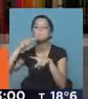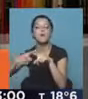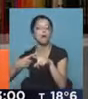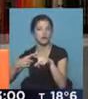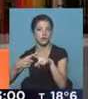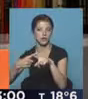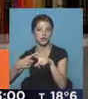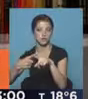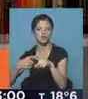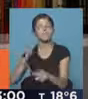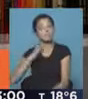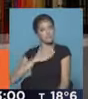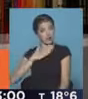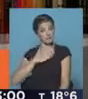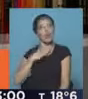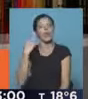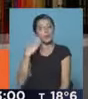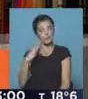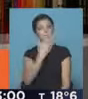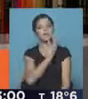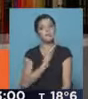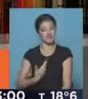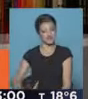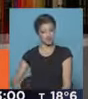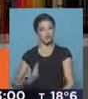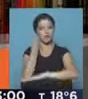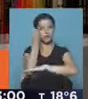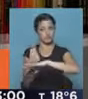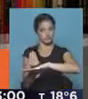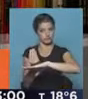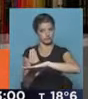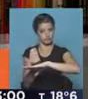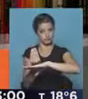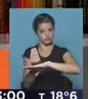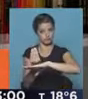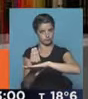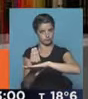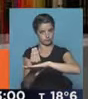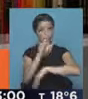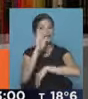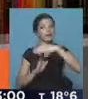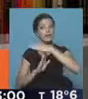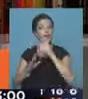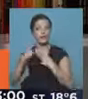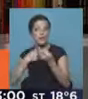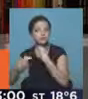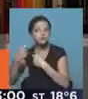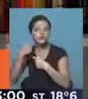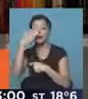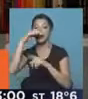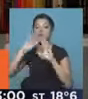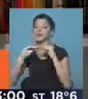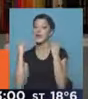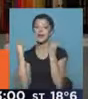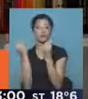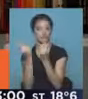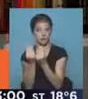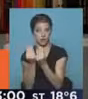tener, a mi juicio, la conducción del presidente de la República y que debe tener como resultado un